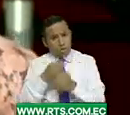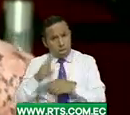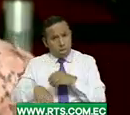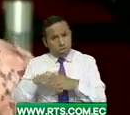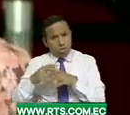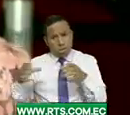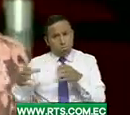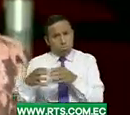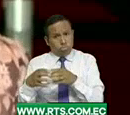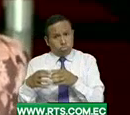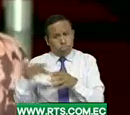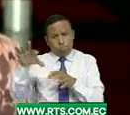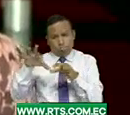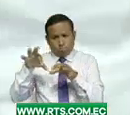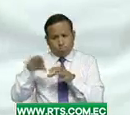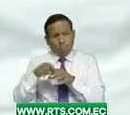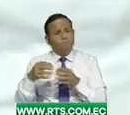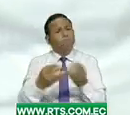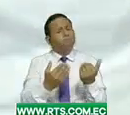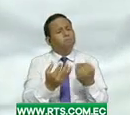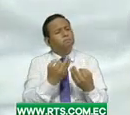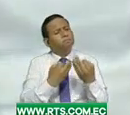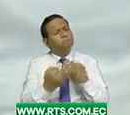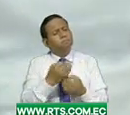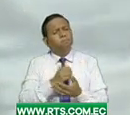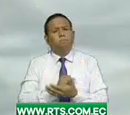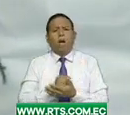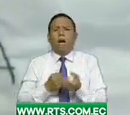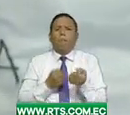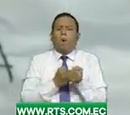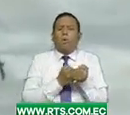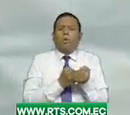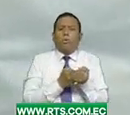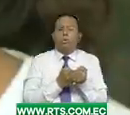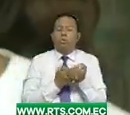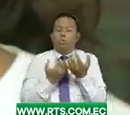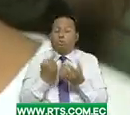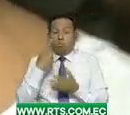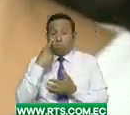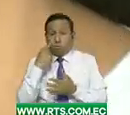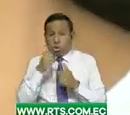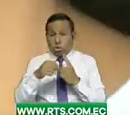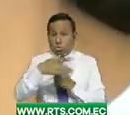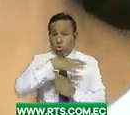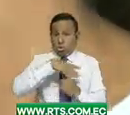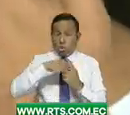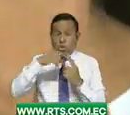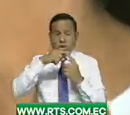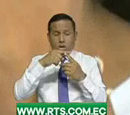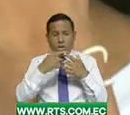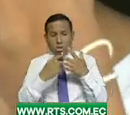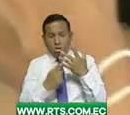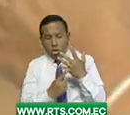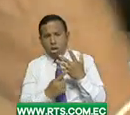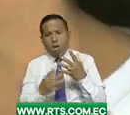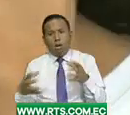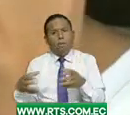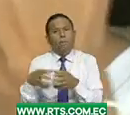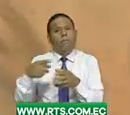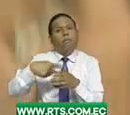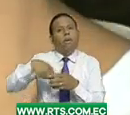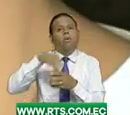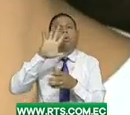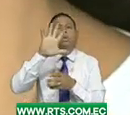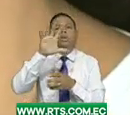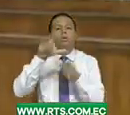creada específicamente para eso. Todas estas situaciones serán evaluadas en la comisión ocasional, que está conformada por 5